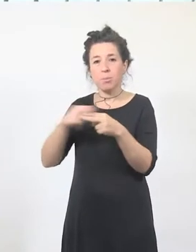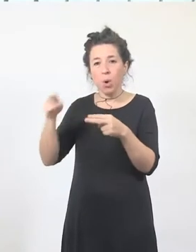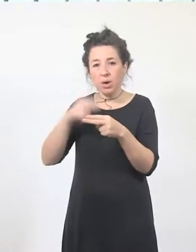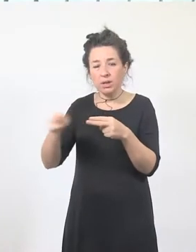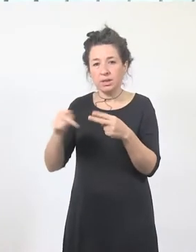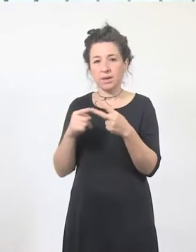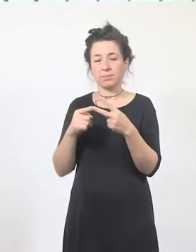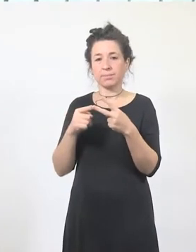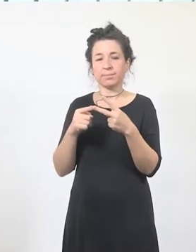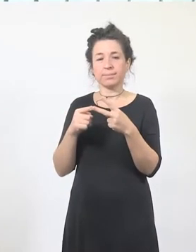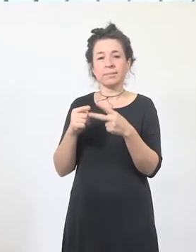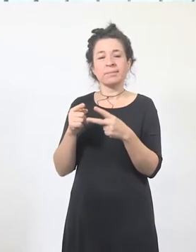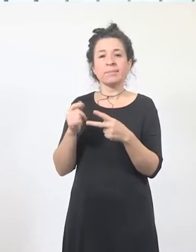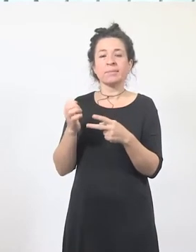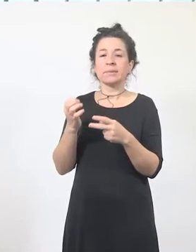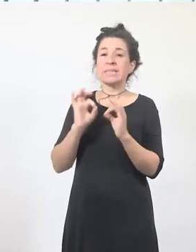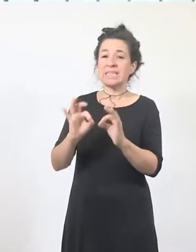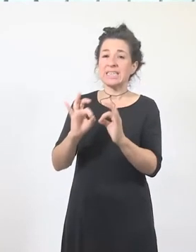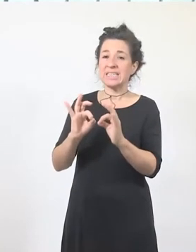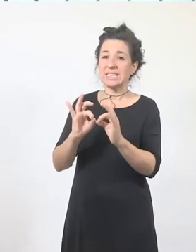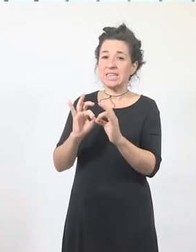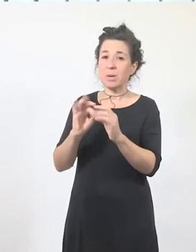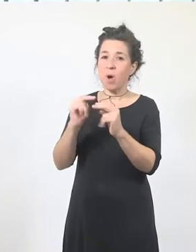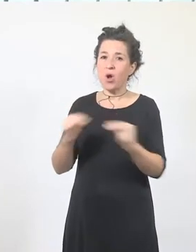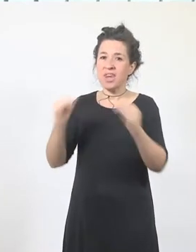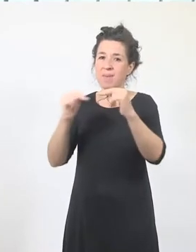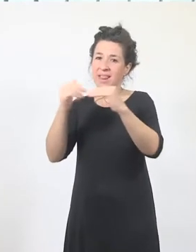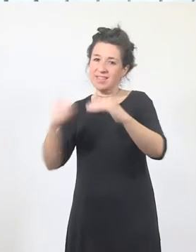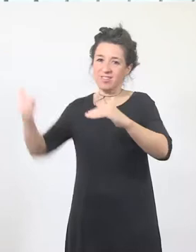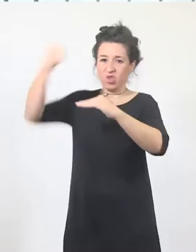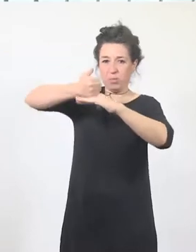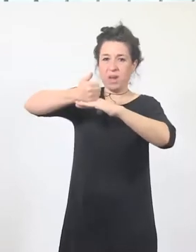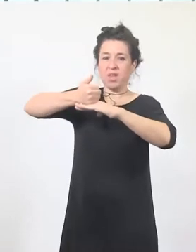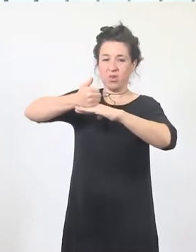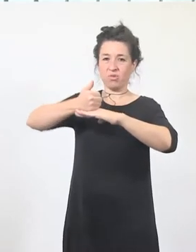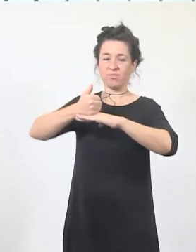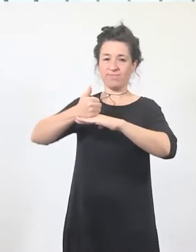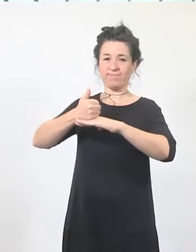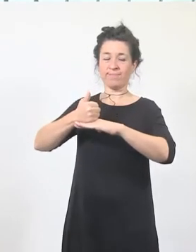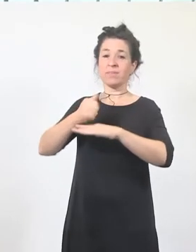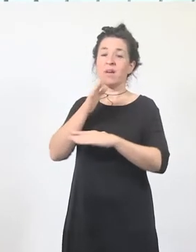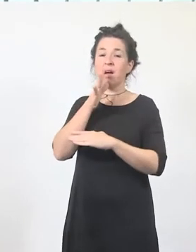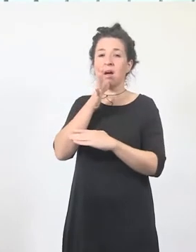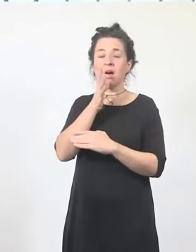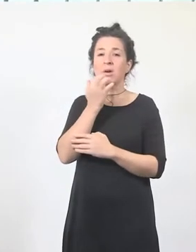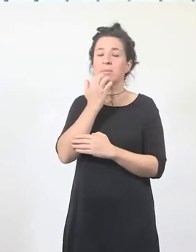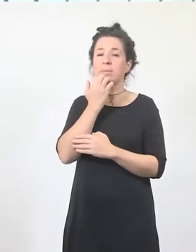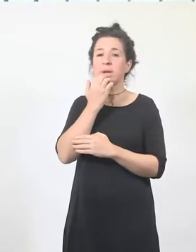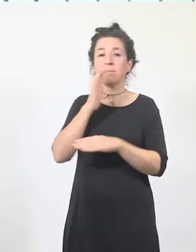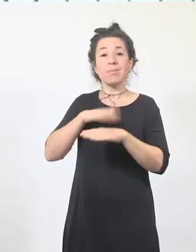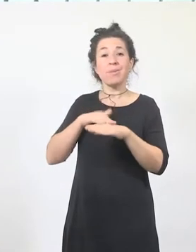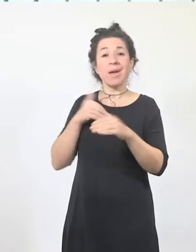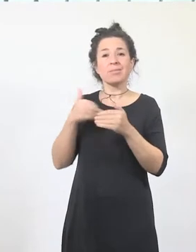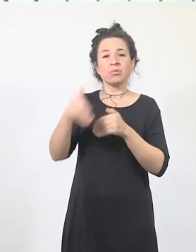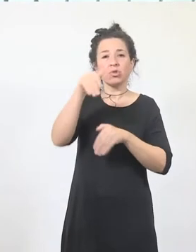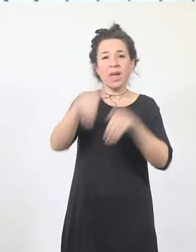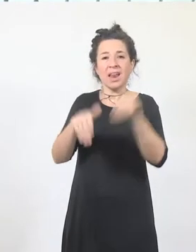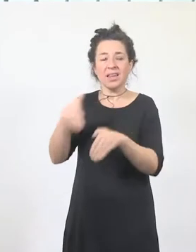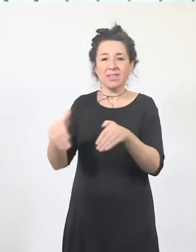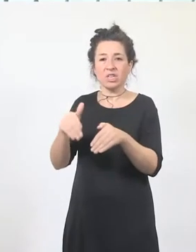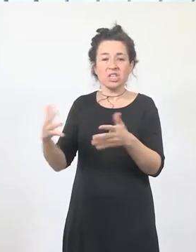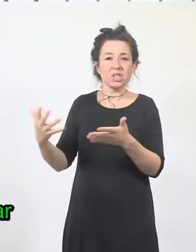política, sobre todo en los niveles superiores. Ahora, para todas las